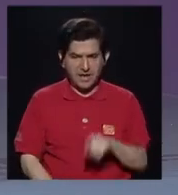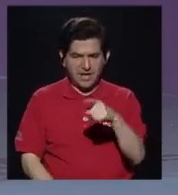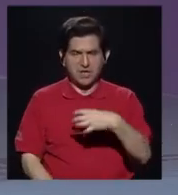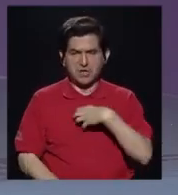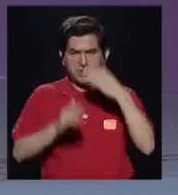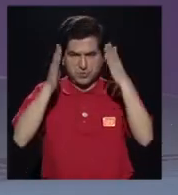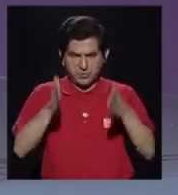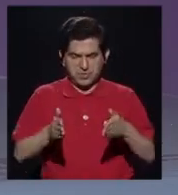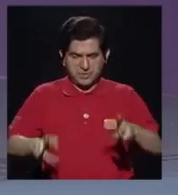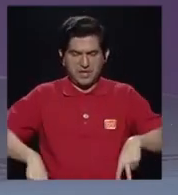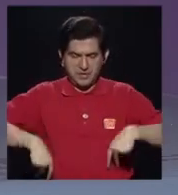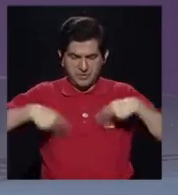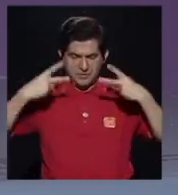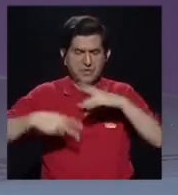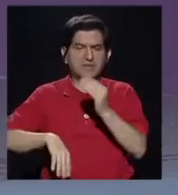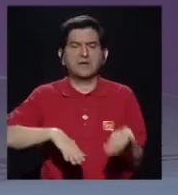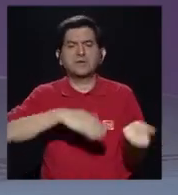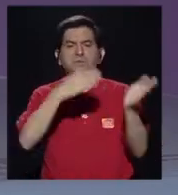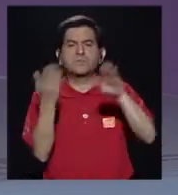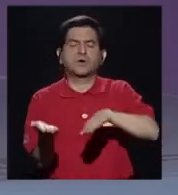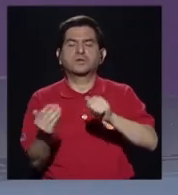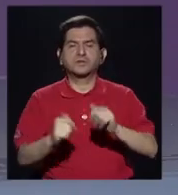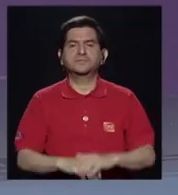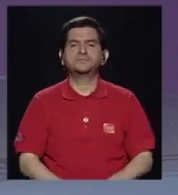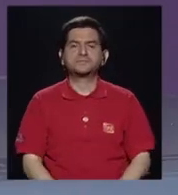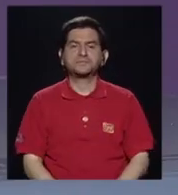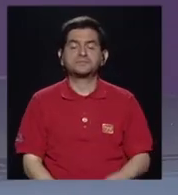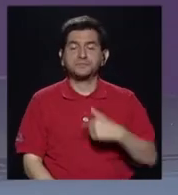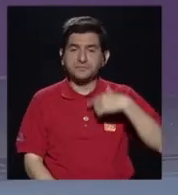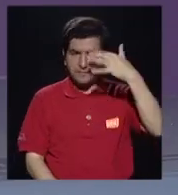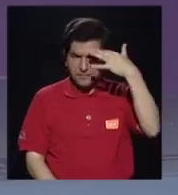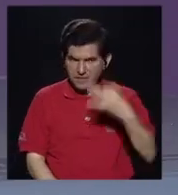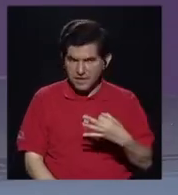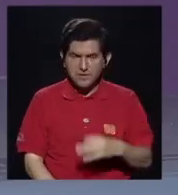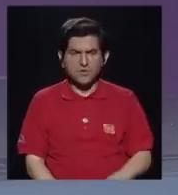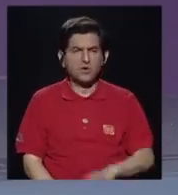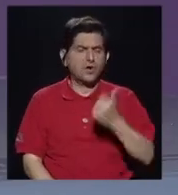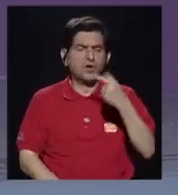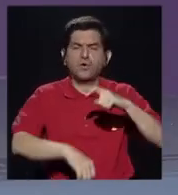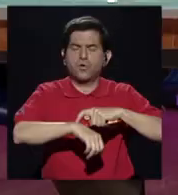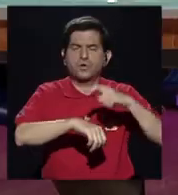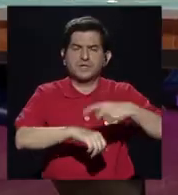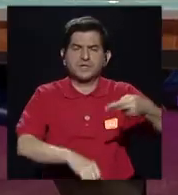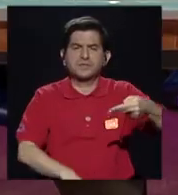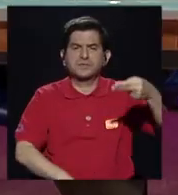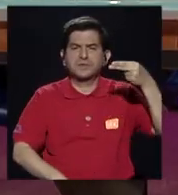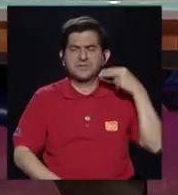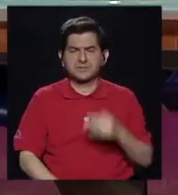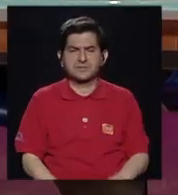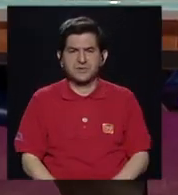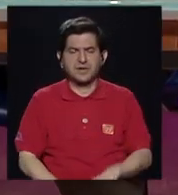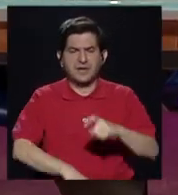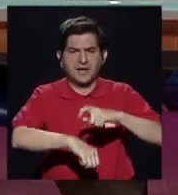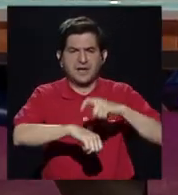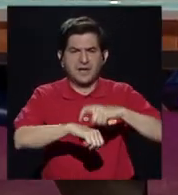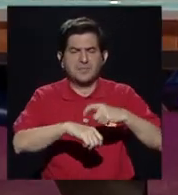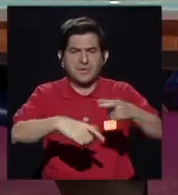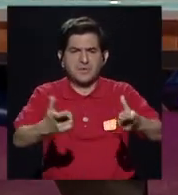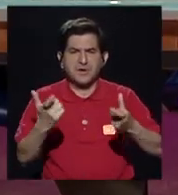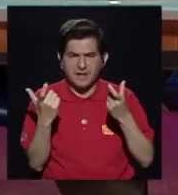dueños de la vida y de la muerte entonces creo que estamos en otra fase histórica en otra fase del capital